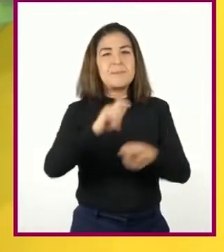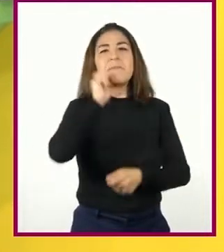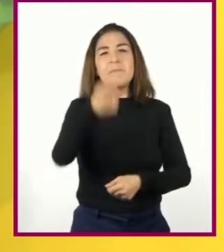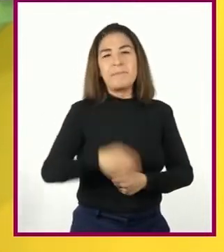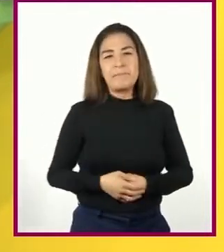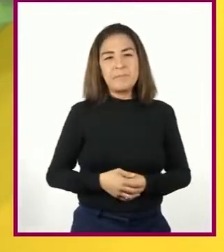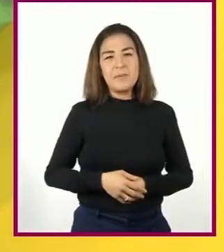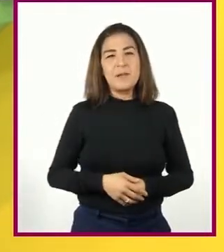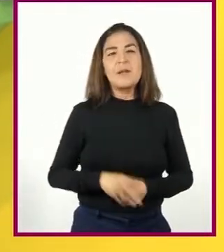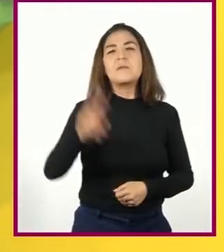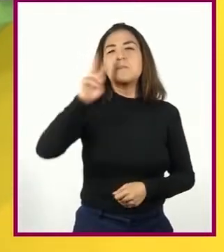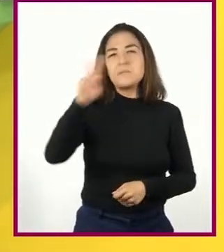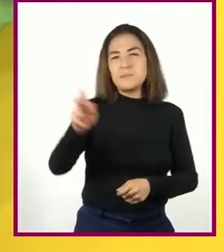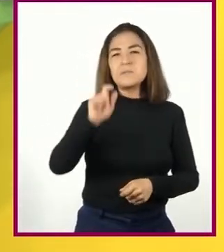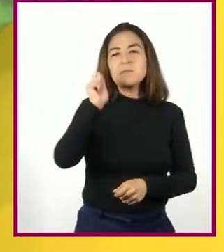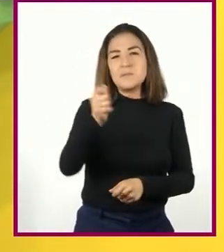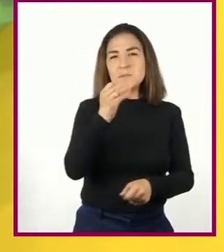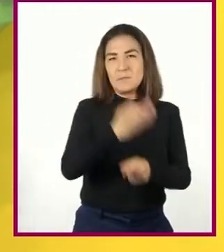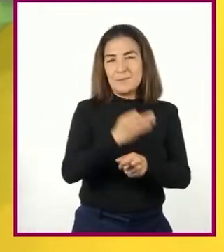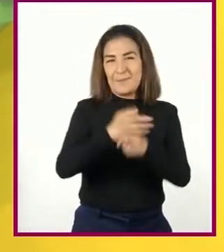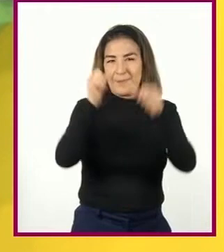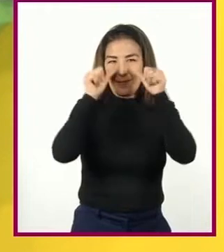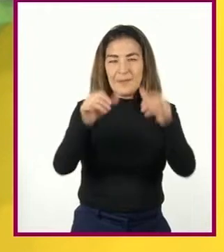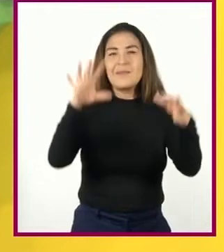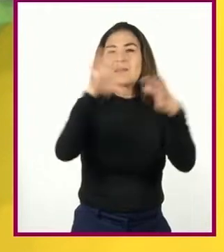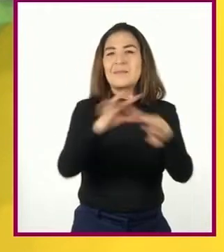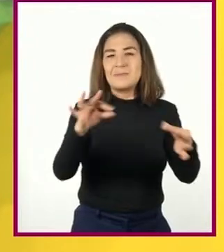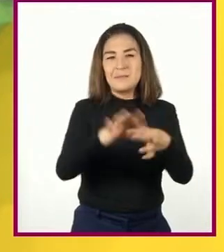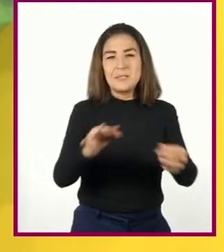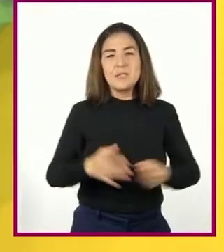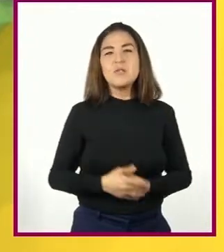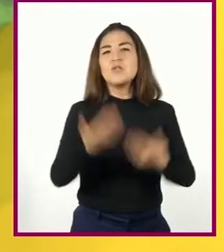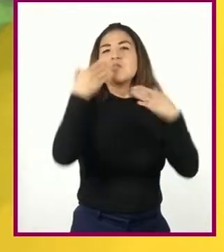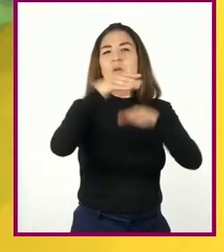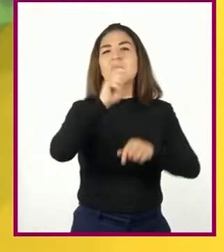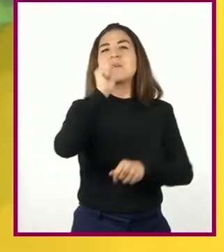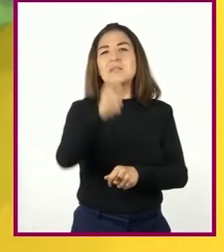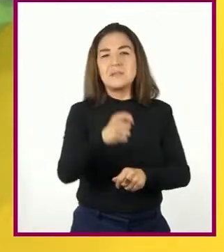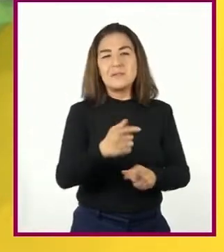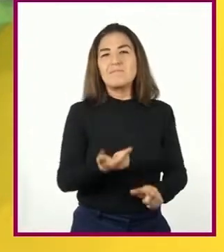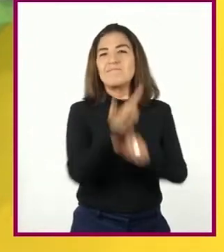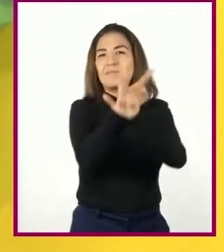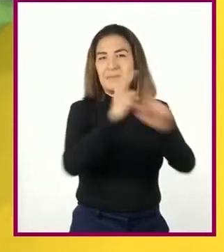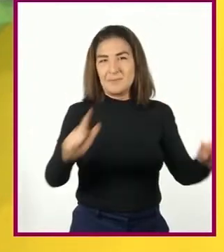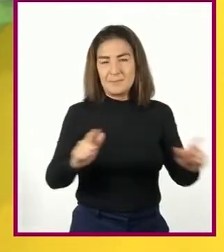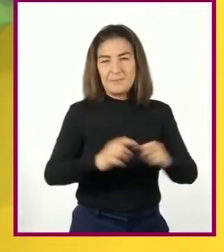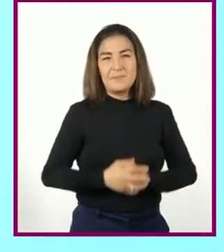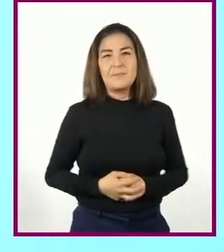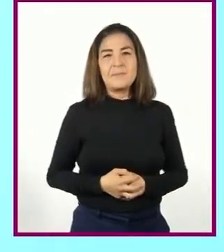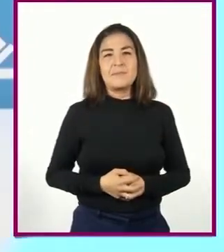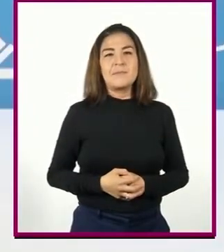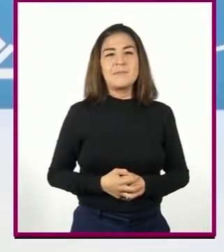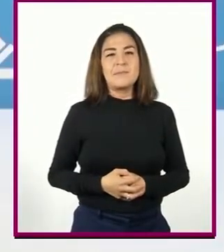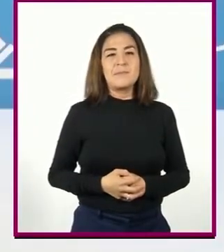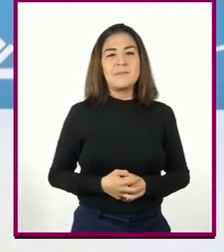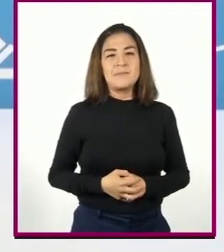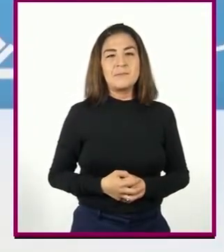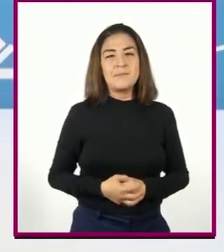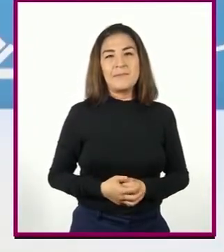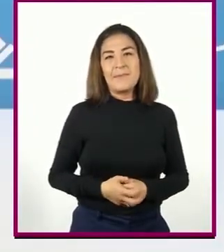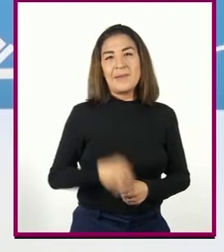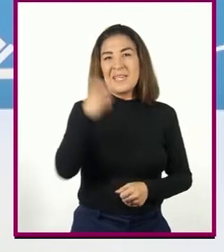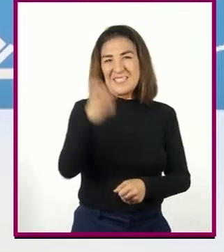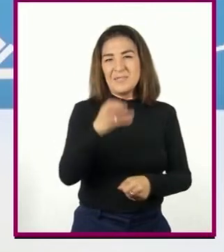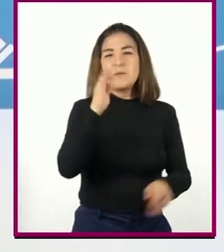les parece si prestan atención a la siguiente explicación acerca de qué implica la libertad? Con estas